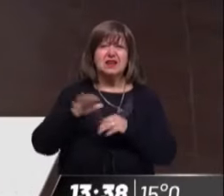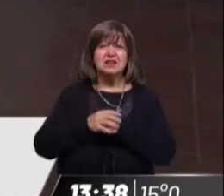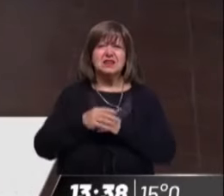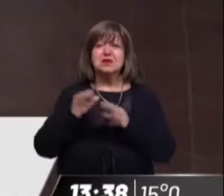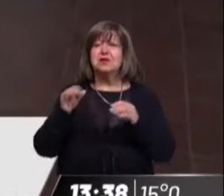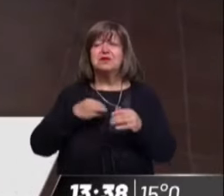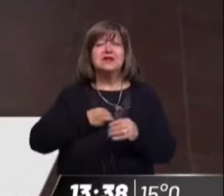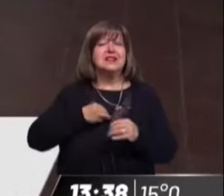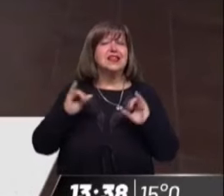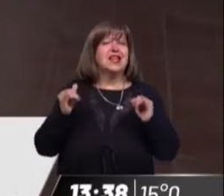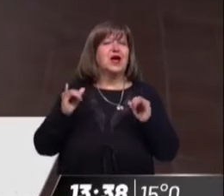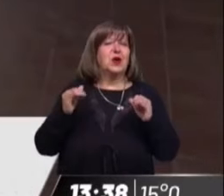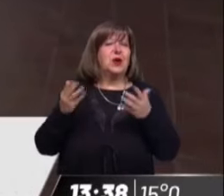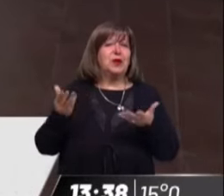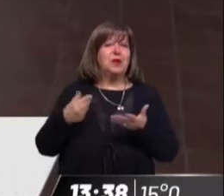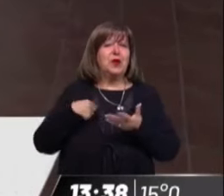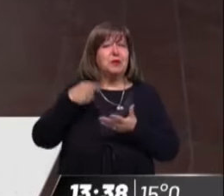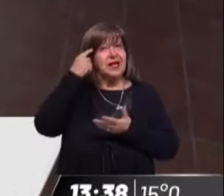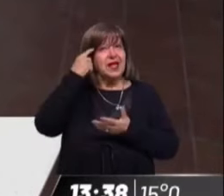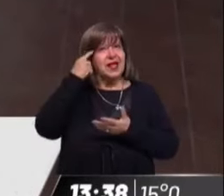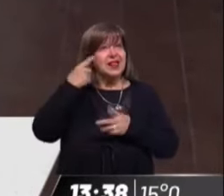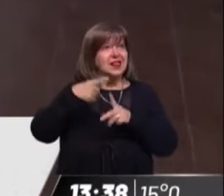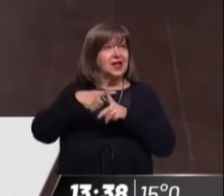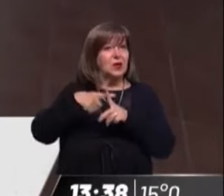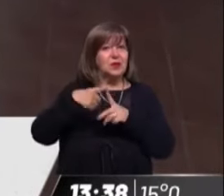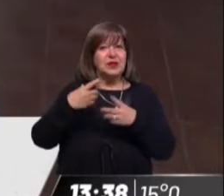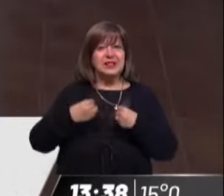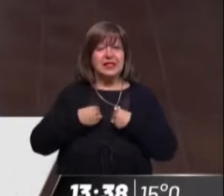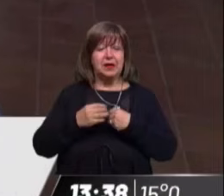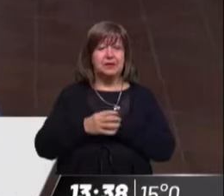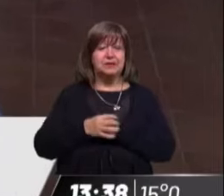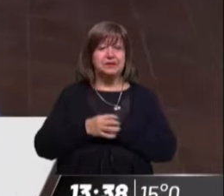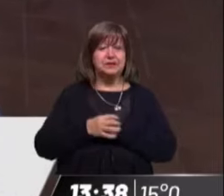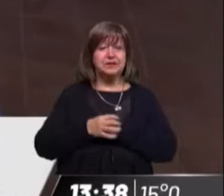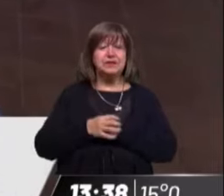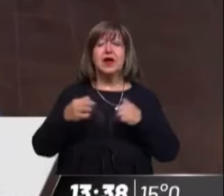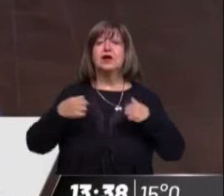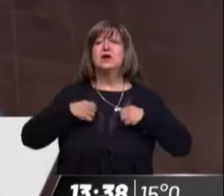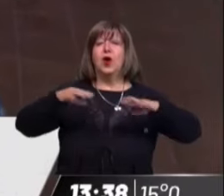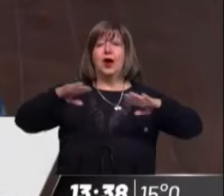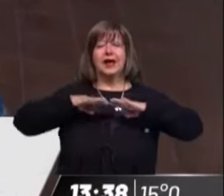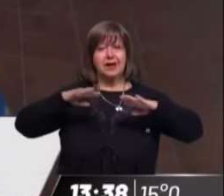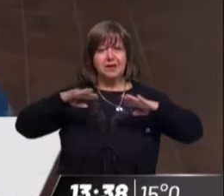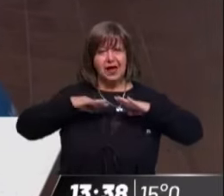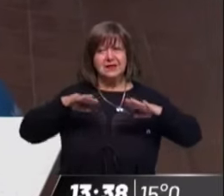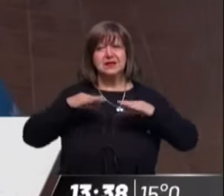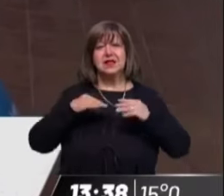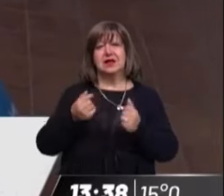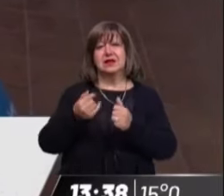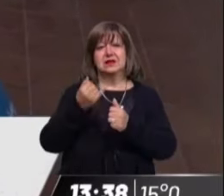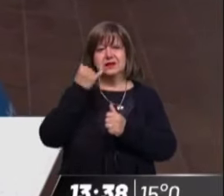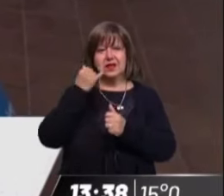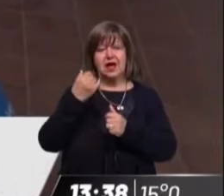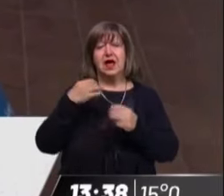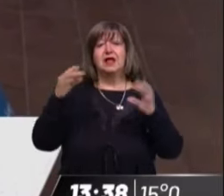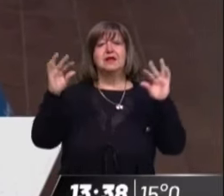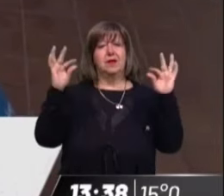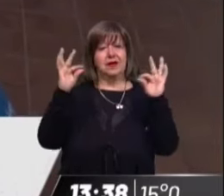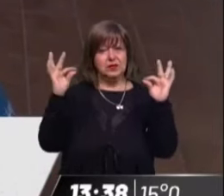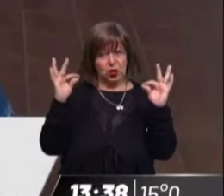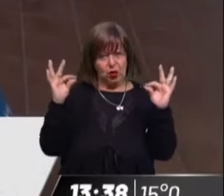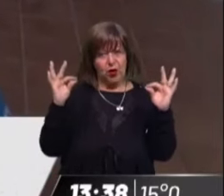sentirte joven? ¿Qué te hace bien a tu mente, a tu cuerpo? Bueno, yo estoy haciendo gimnasia preventiva, hago